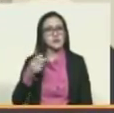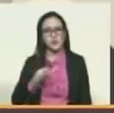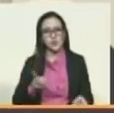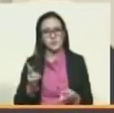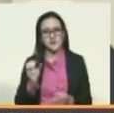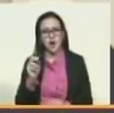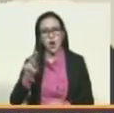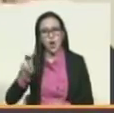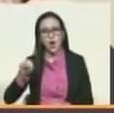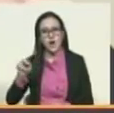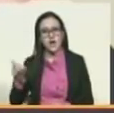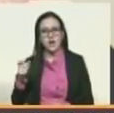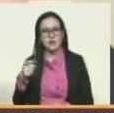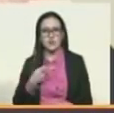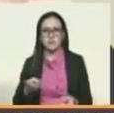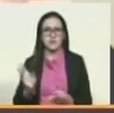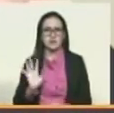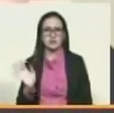ONG.